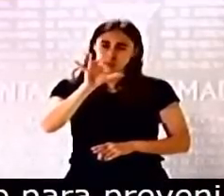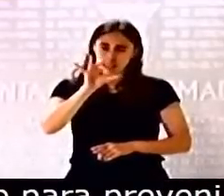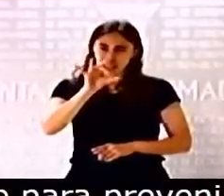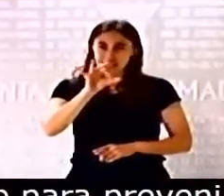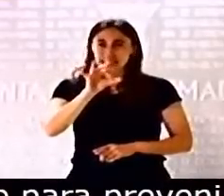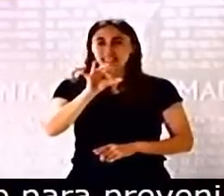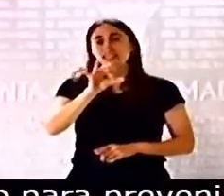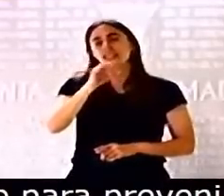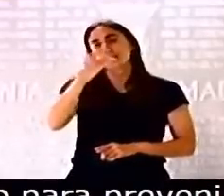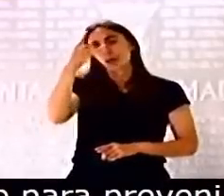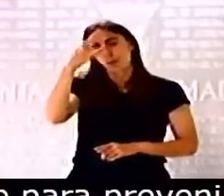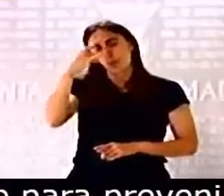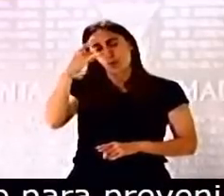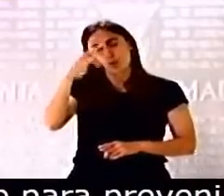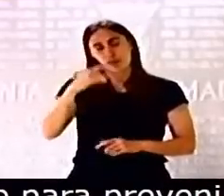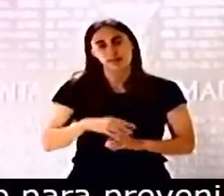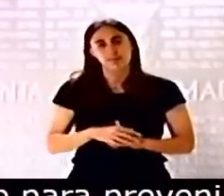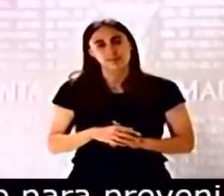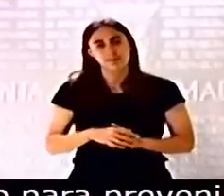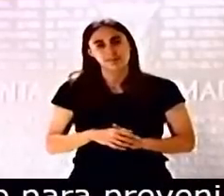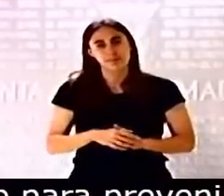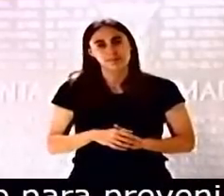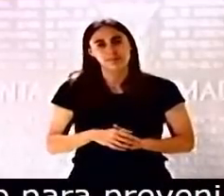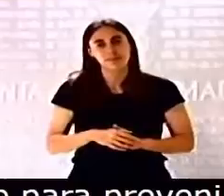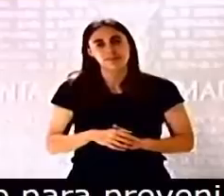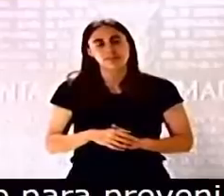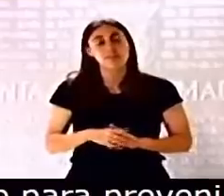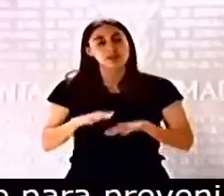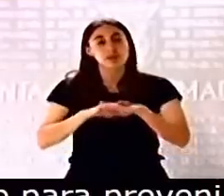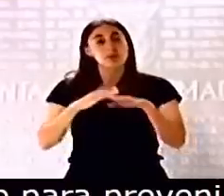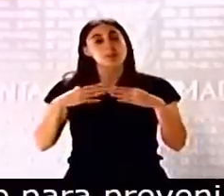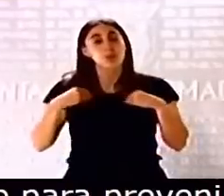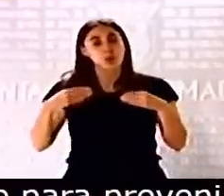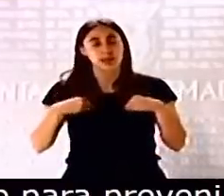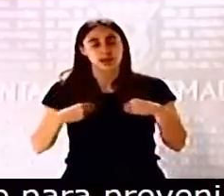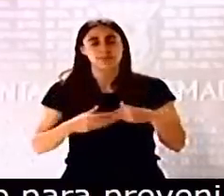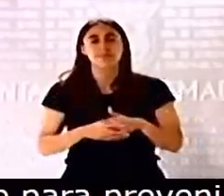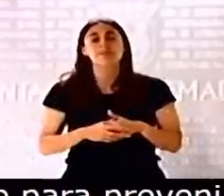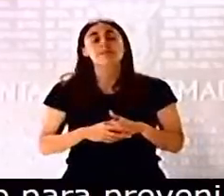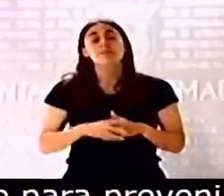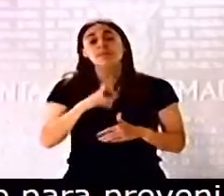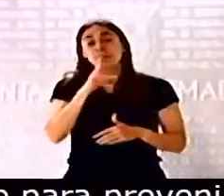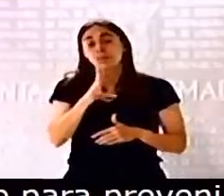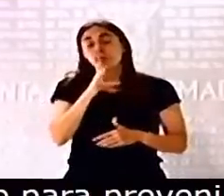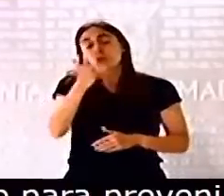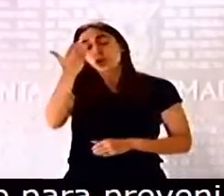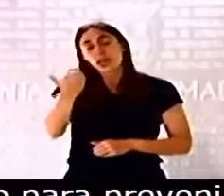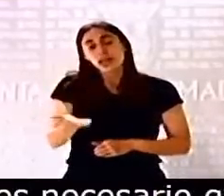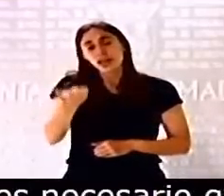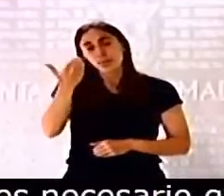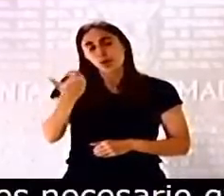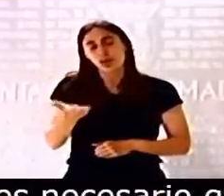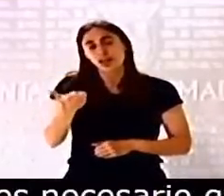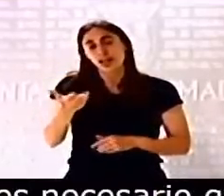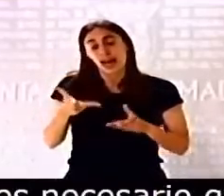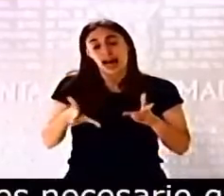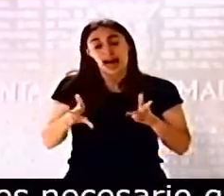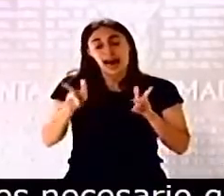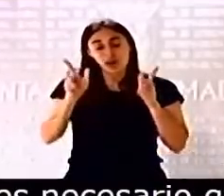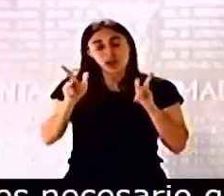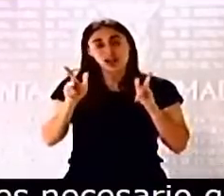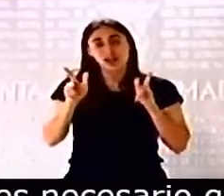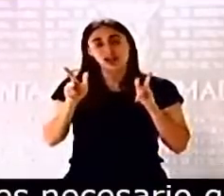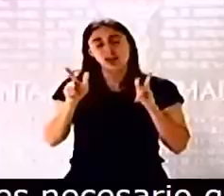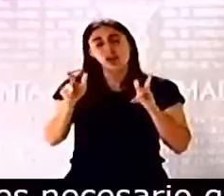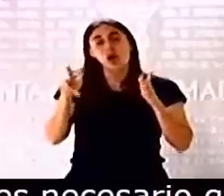se muestran que es necesario que se produzca una autorización por parte de la Consejería